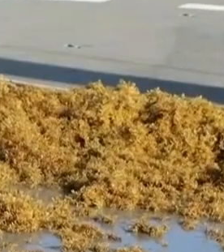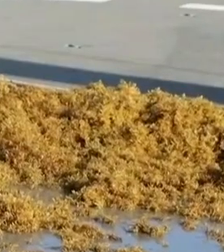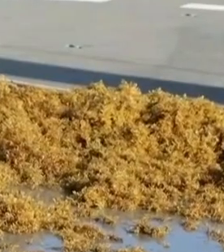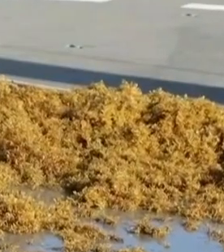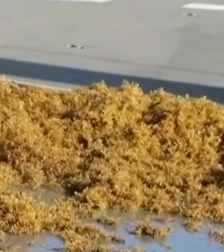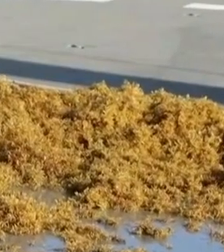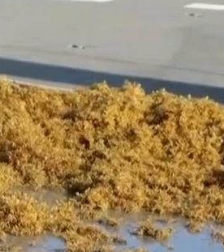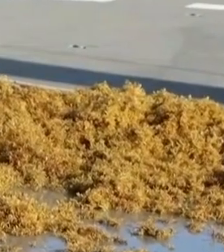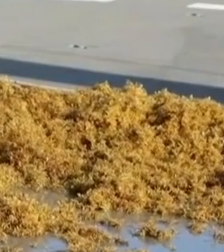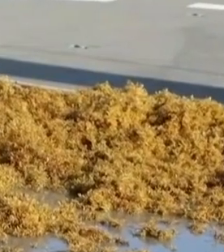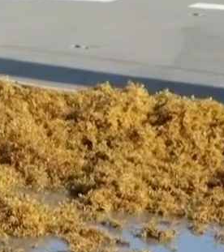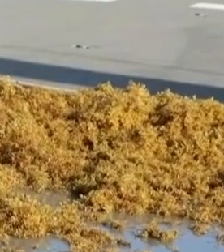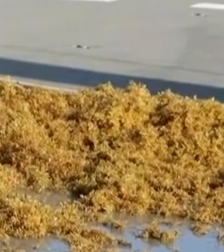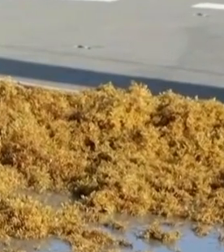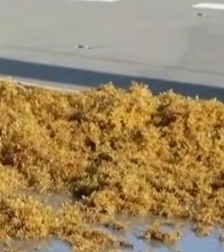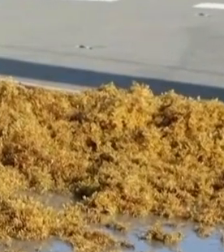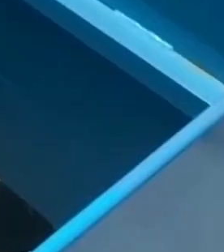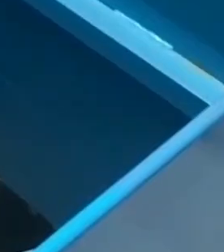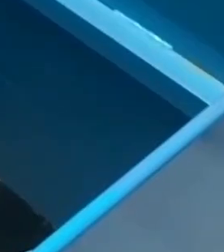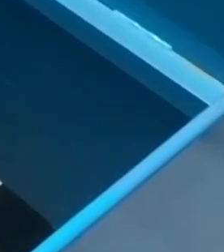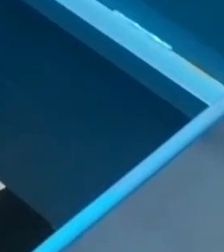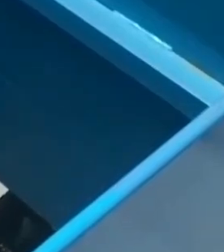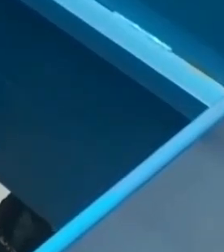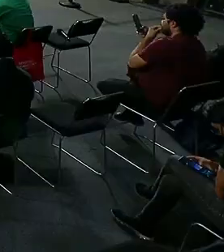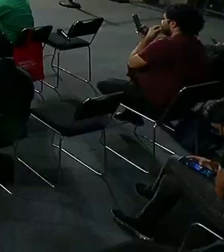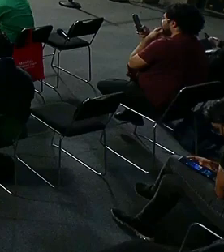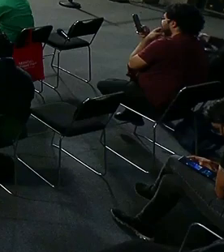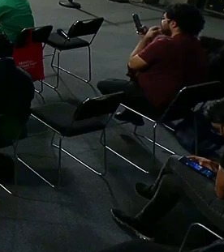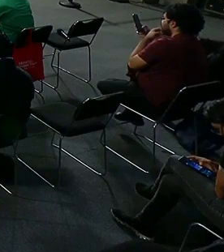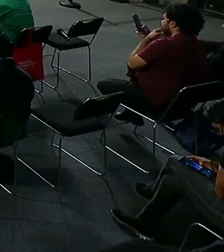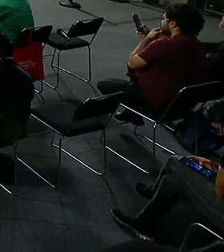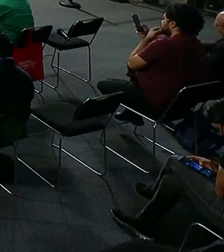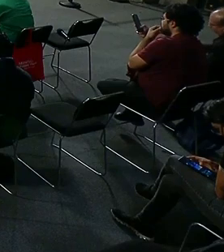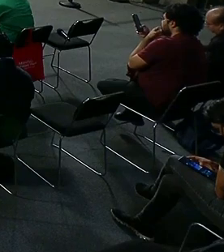228.567 toneladas en la presente administración.